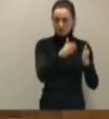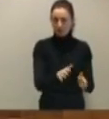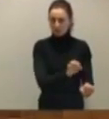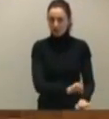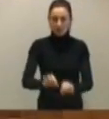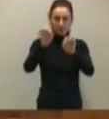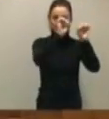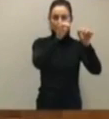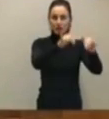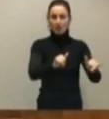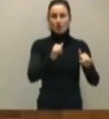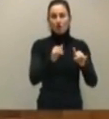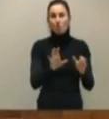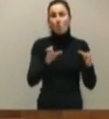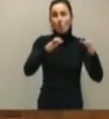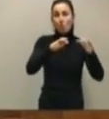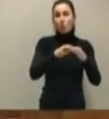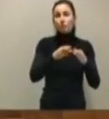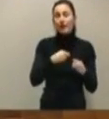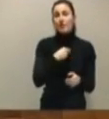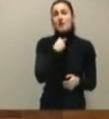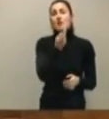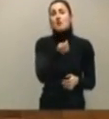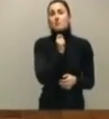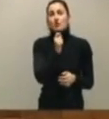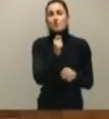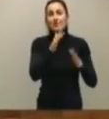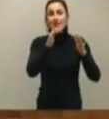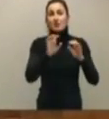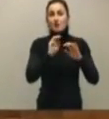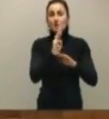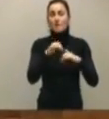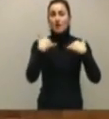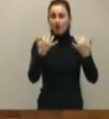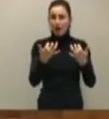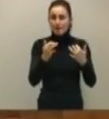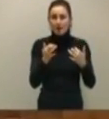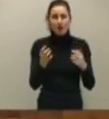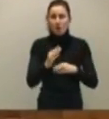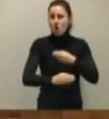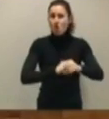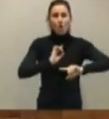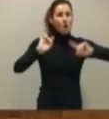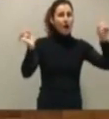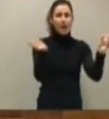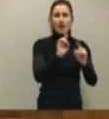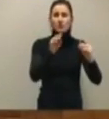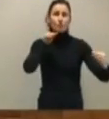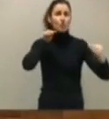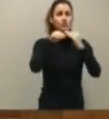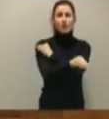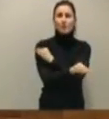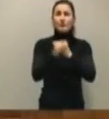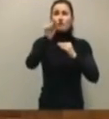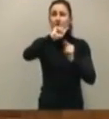que ustedes no han defendido ni en la Junta de Portavoces ni en la mesa de la Cámara, que es el órgano que aprueba el presupuesto de esta Cámara. No lo han hecho. No